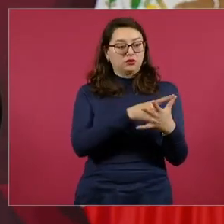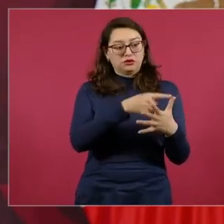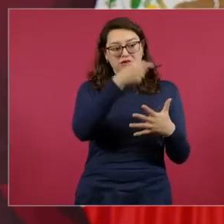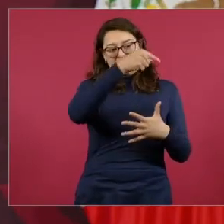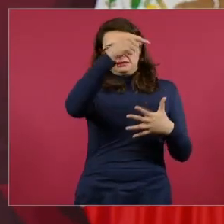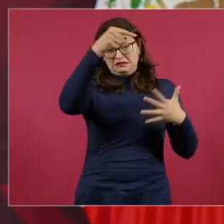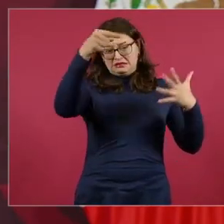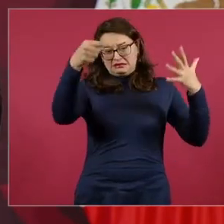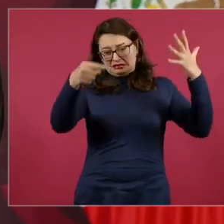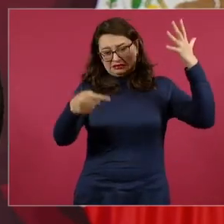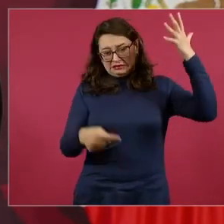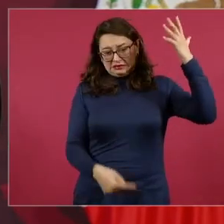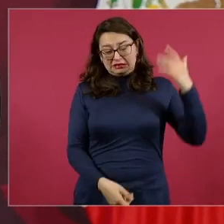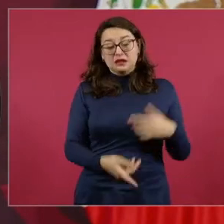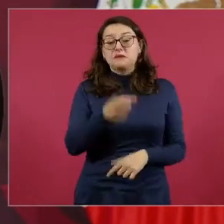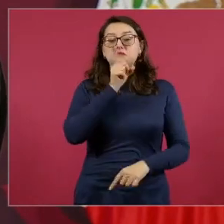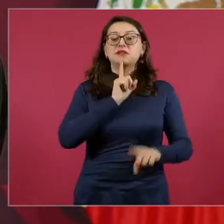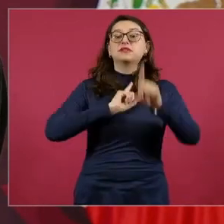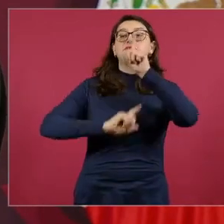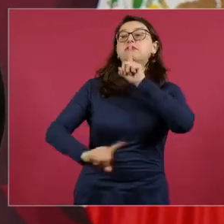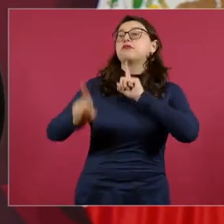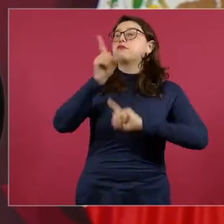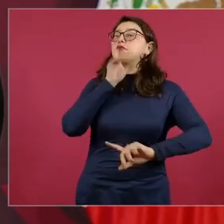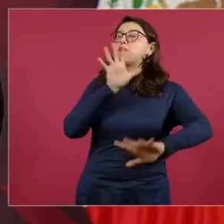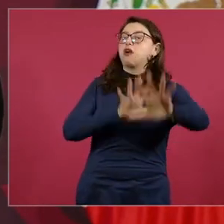etcétera, etcétera, etcétera, etcétera.